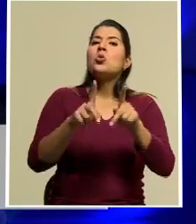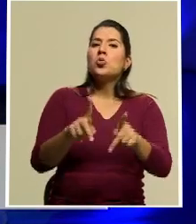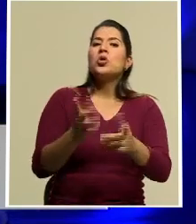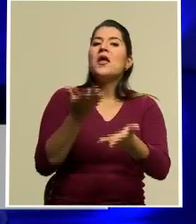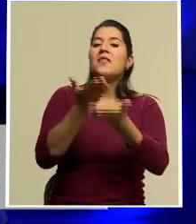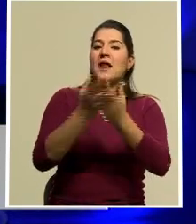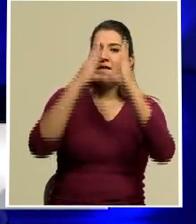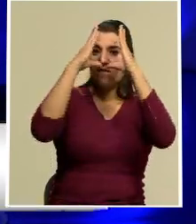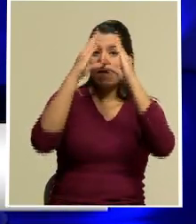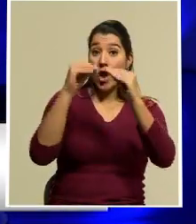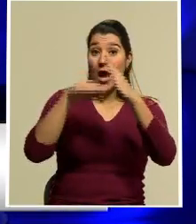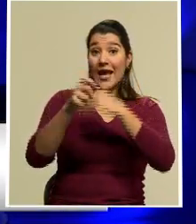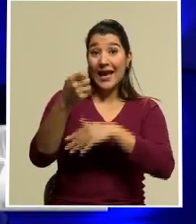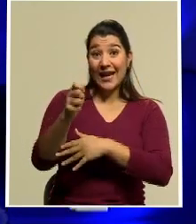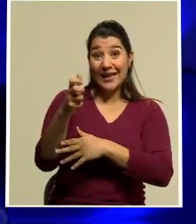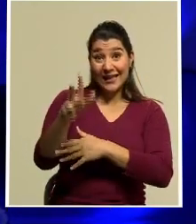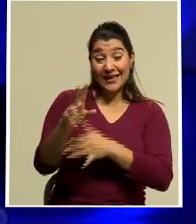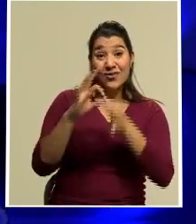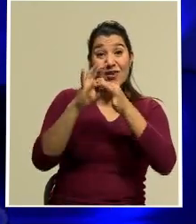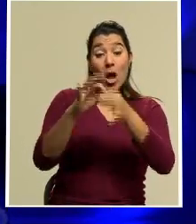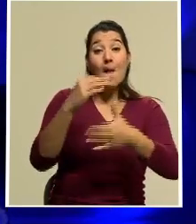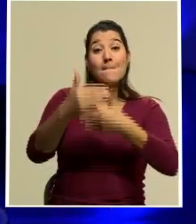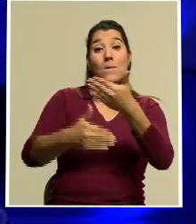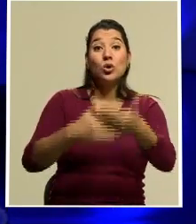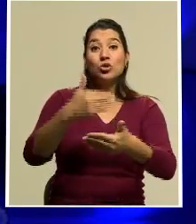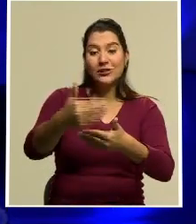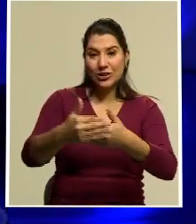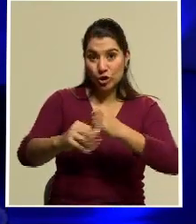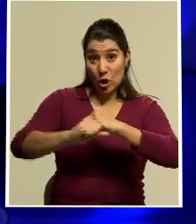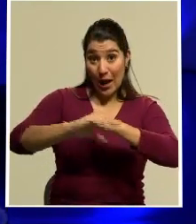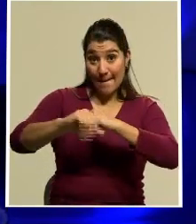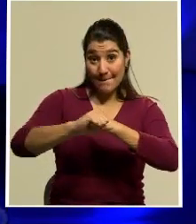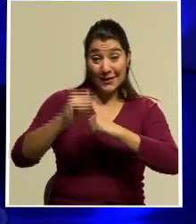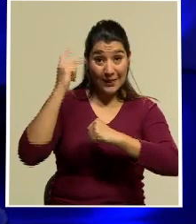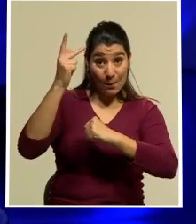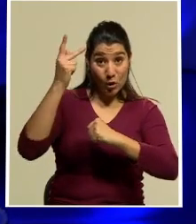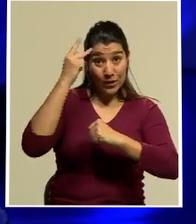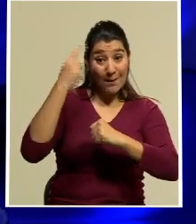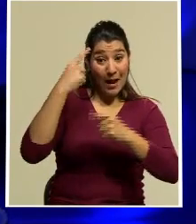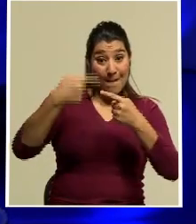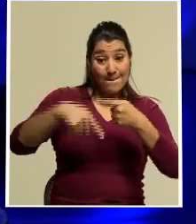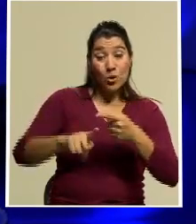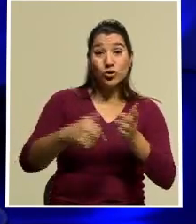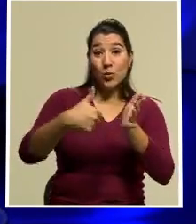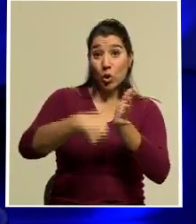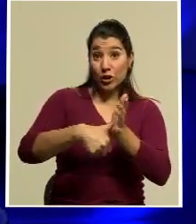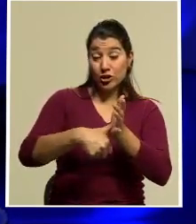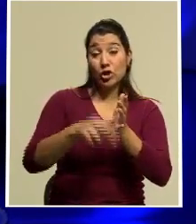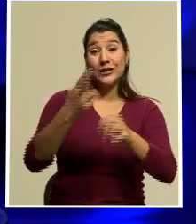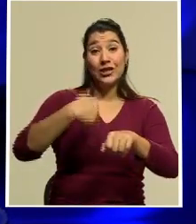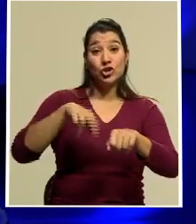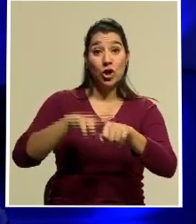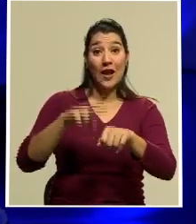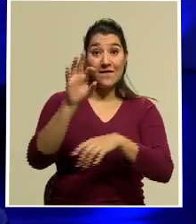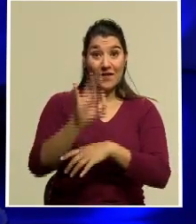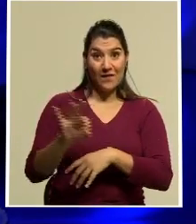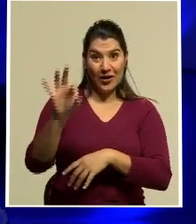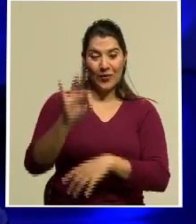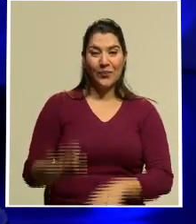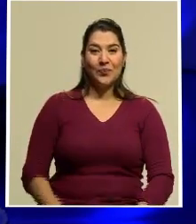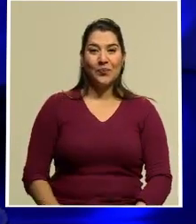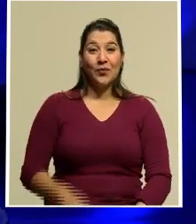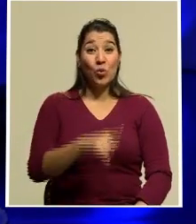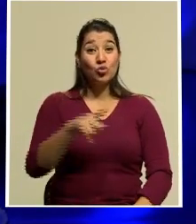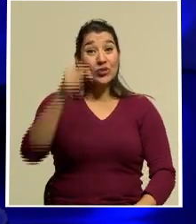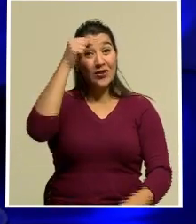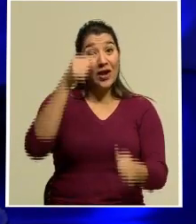13 sobre la campaña política que corre hacia las próximas elecciones nacionales de febrero.